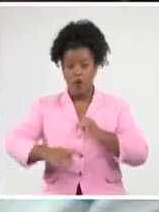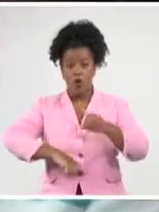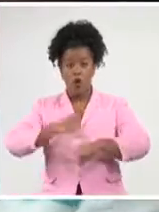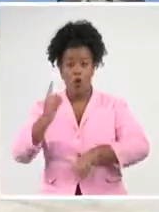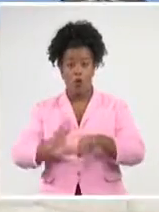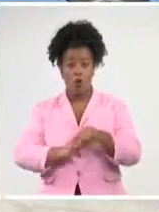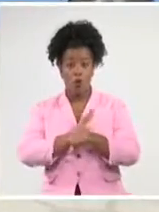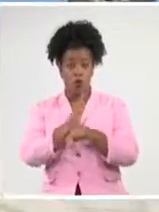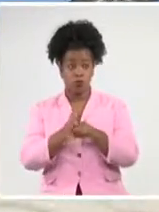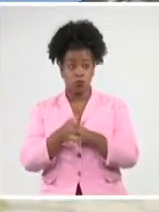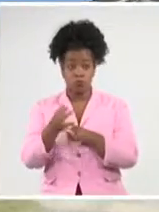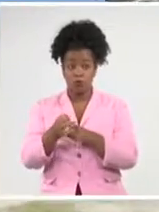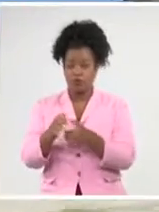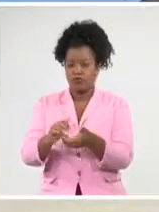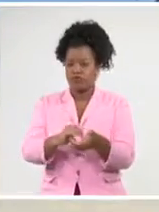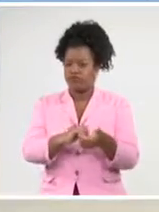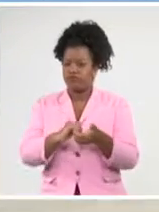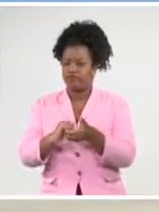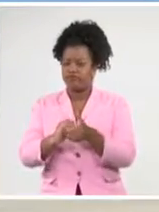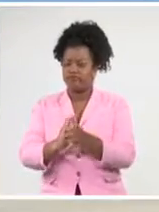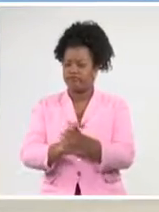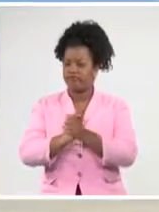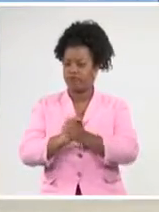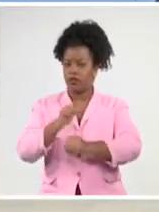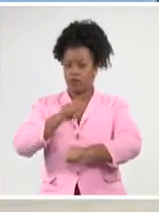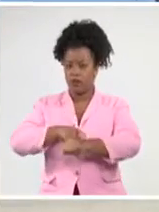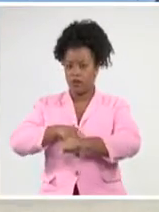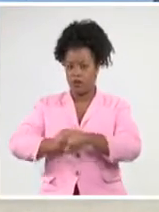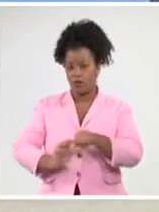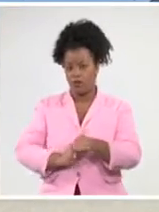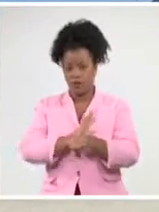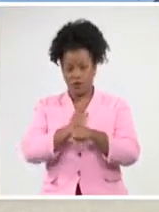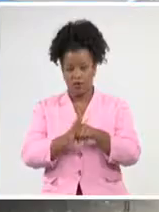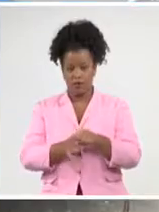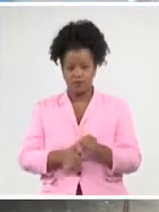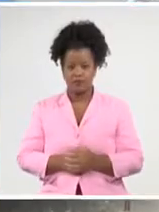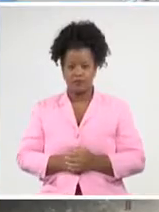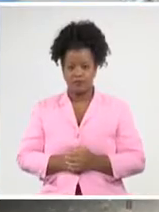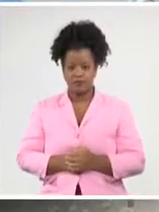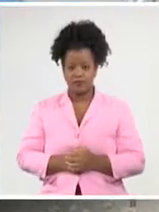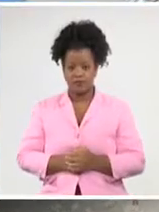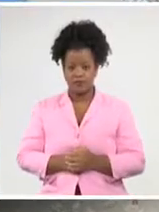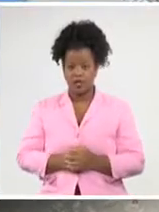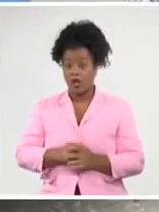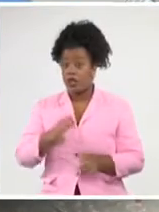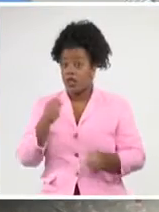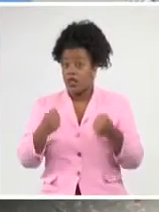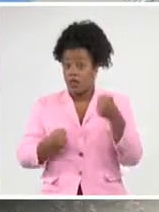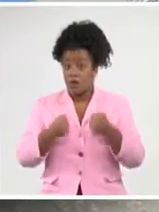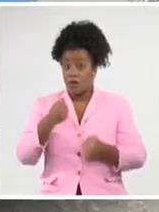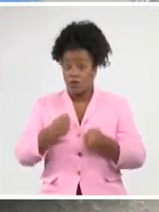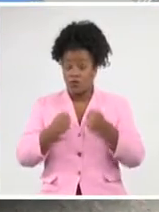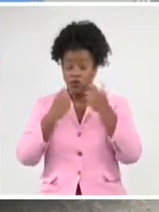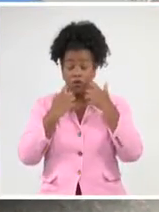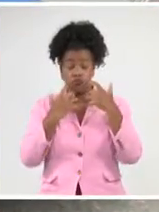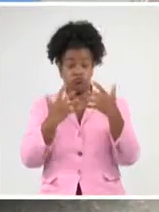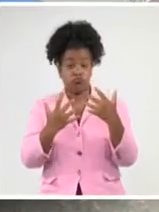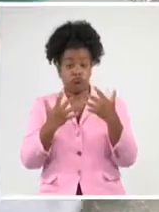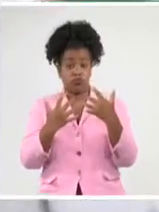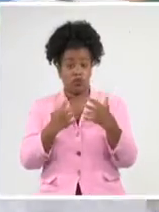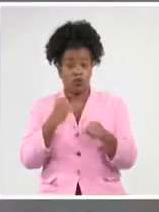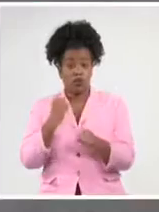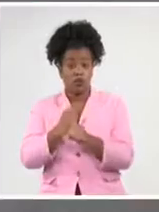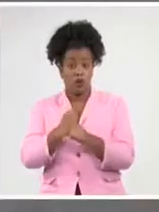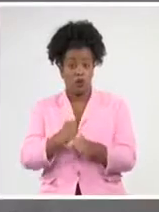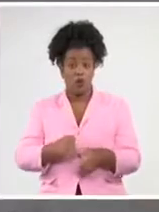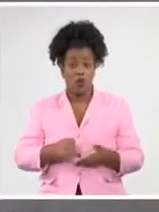gestos de solidaridad que surgen en tiempos de pandemia. El sector de transporte ha sido decisivo, no solo para venir aquí a dar una